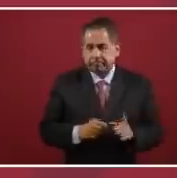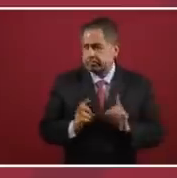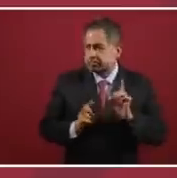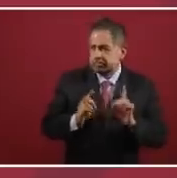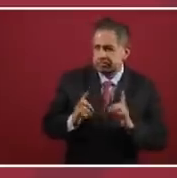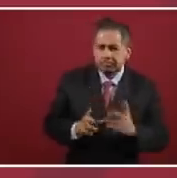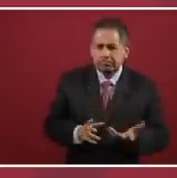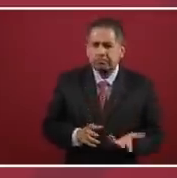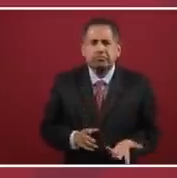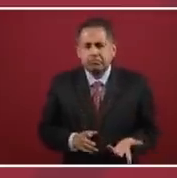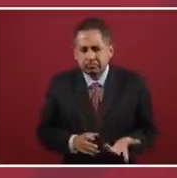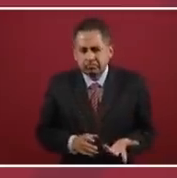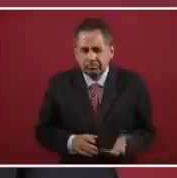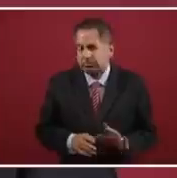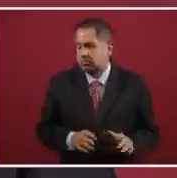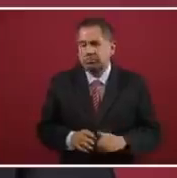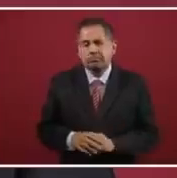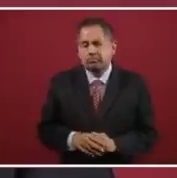Y